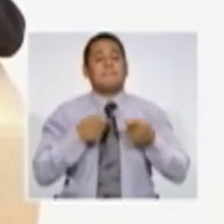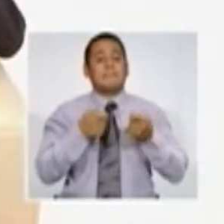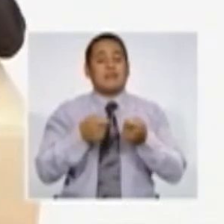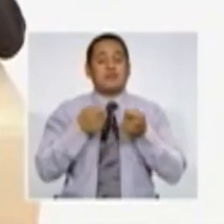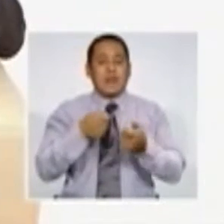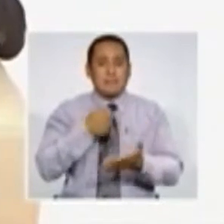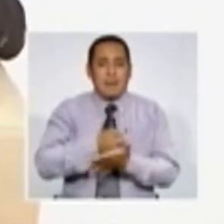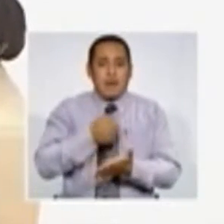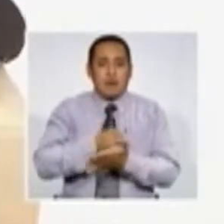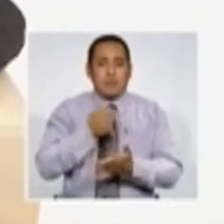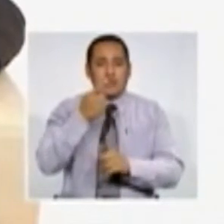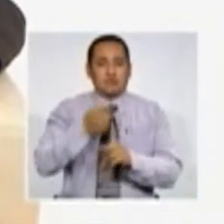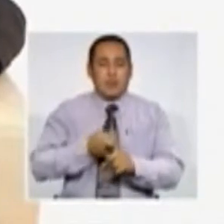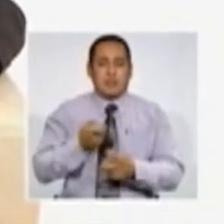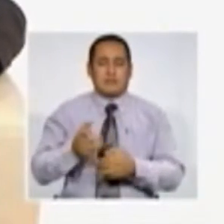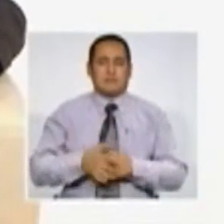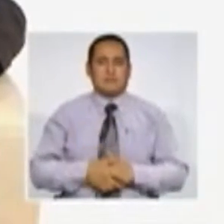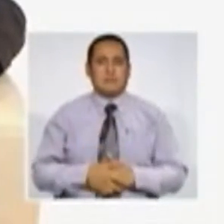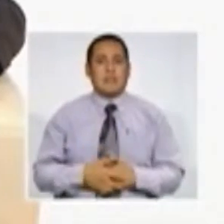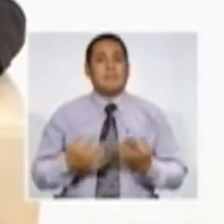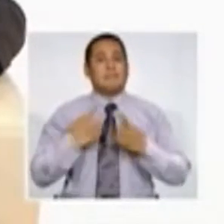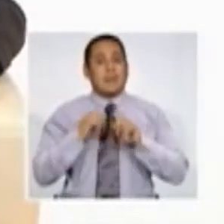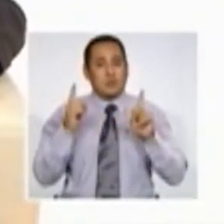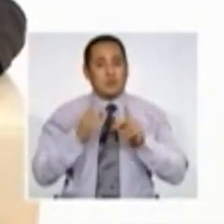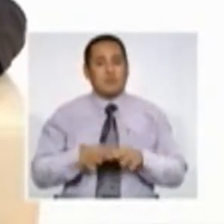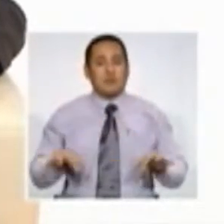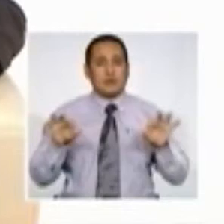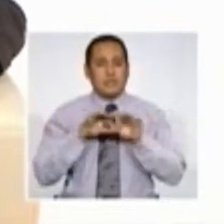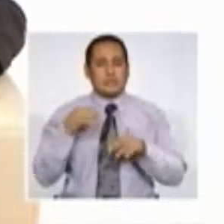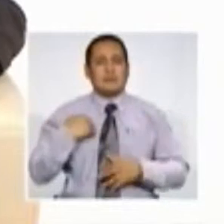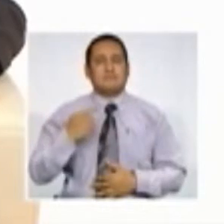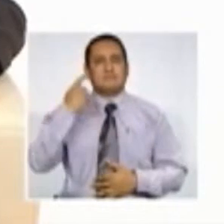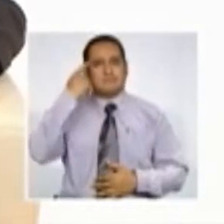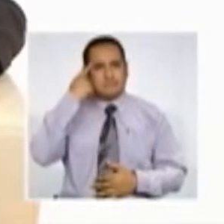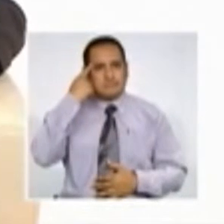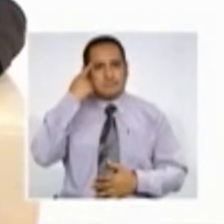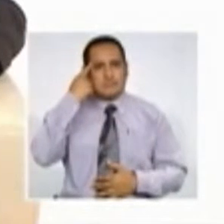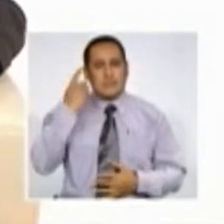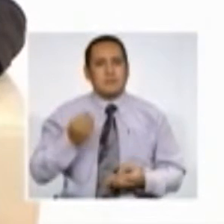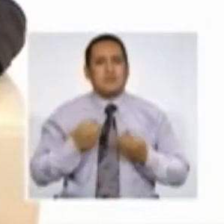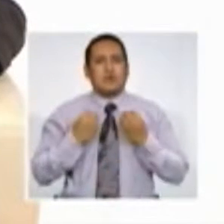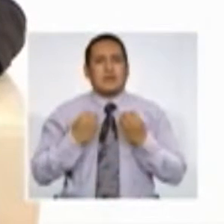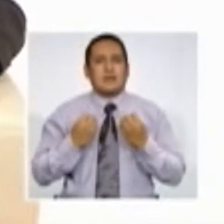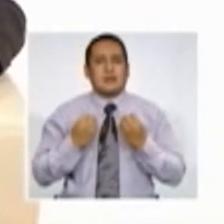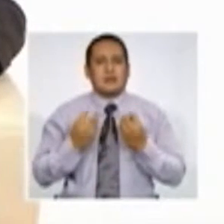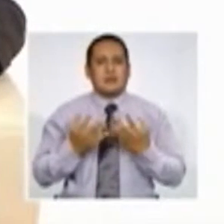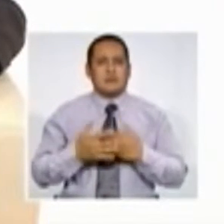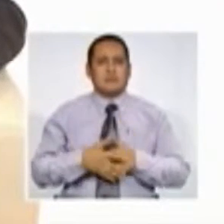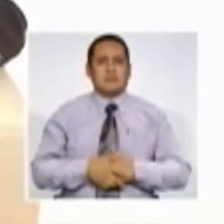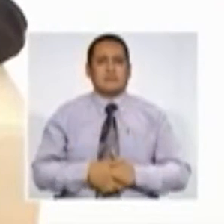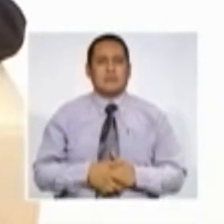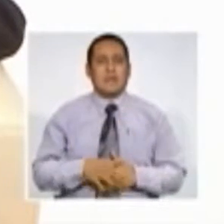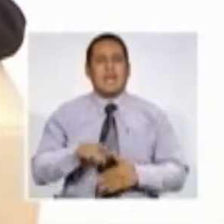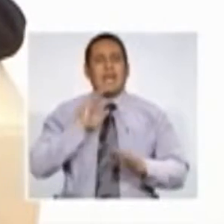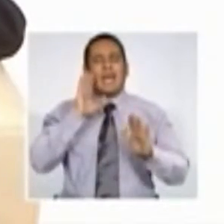modo presionar al pago de las pensiones. Entonces, es importante tener en cuenta esto